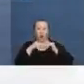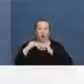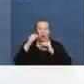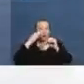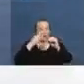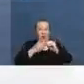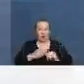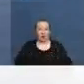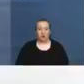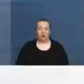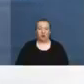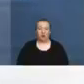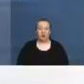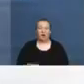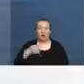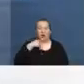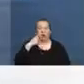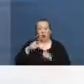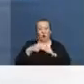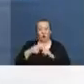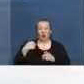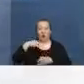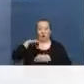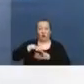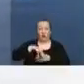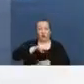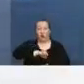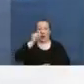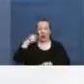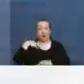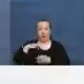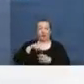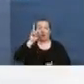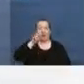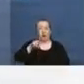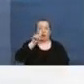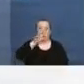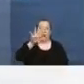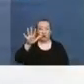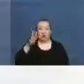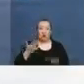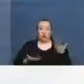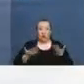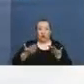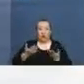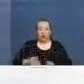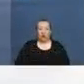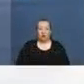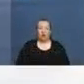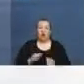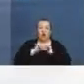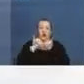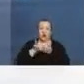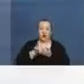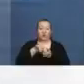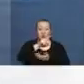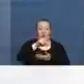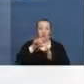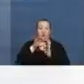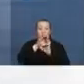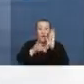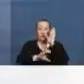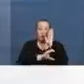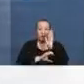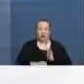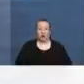eso si ganamos las elecciones quién sabe cuándo se desea en 2025 presidenciales tendríamos que una asamblea constituyente porque el daño es tan grande